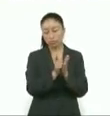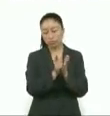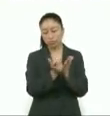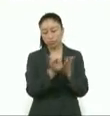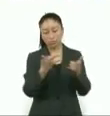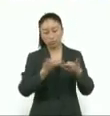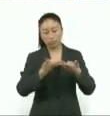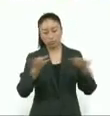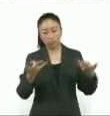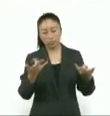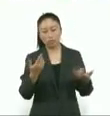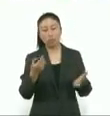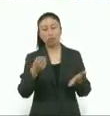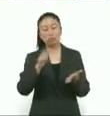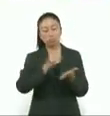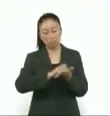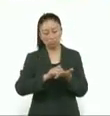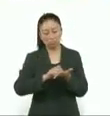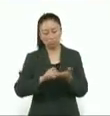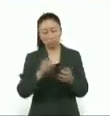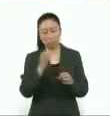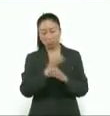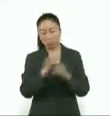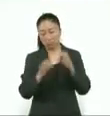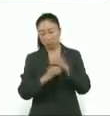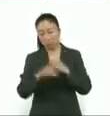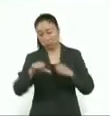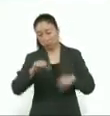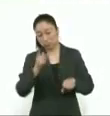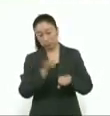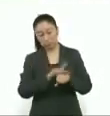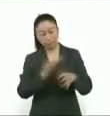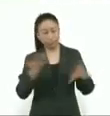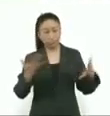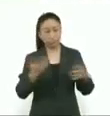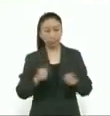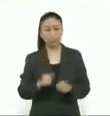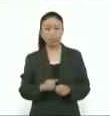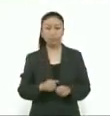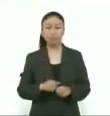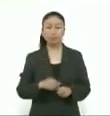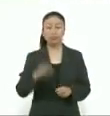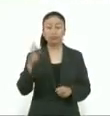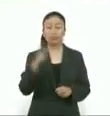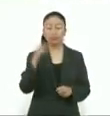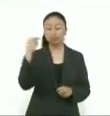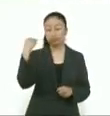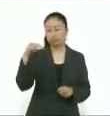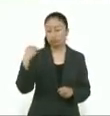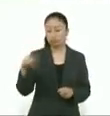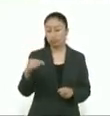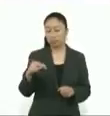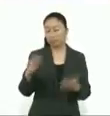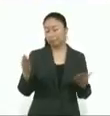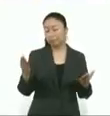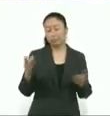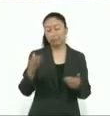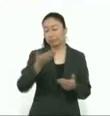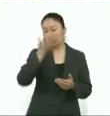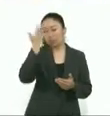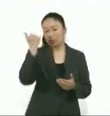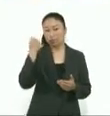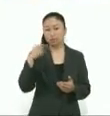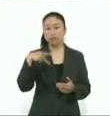un ejército de mujeres, tal vez anónimas, muchos nombres no se registren, pero lo